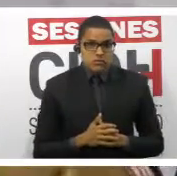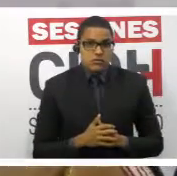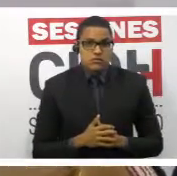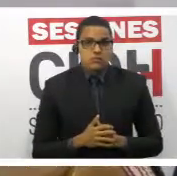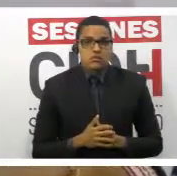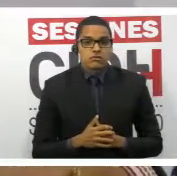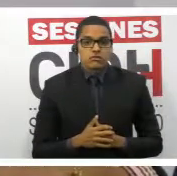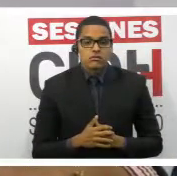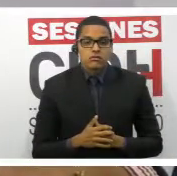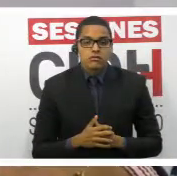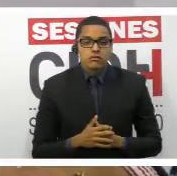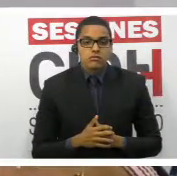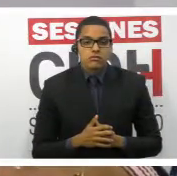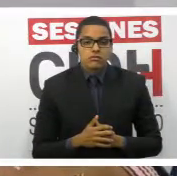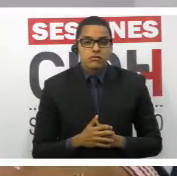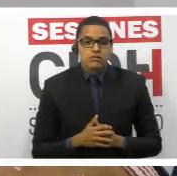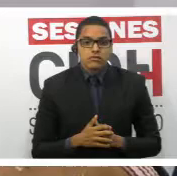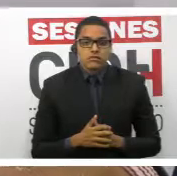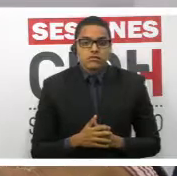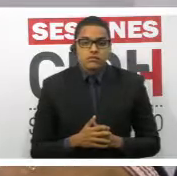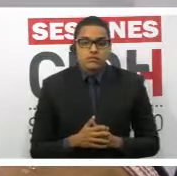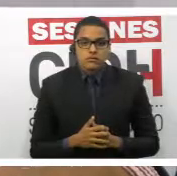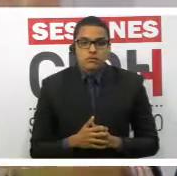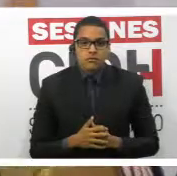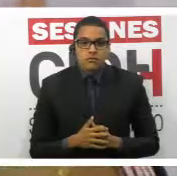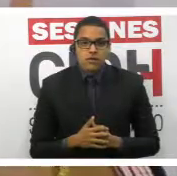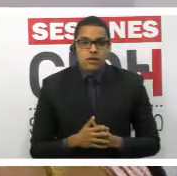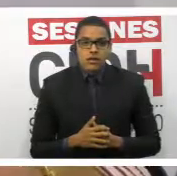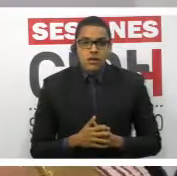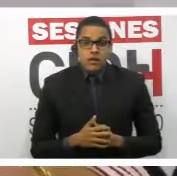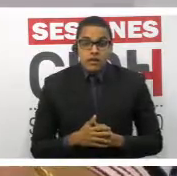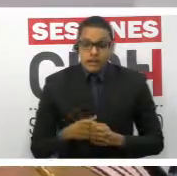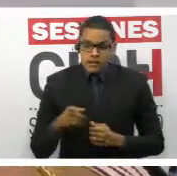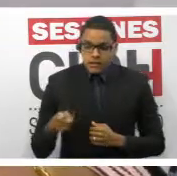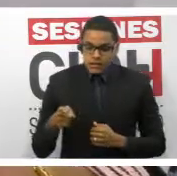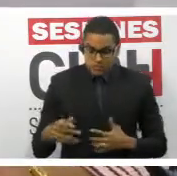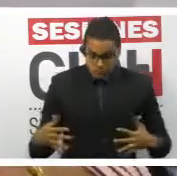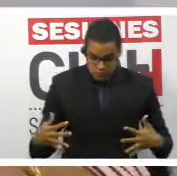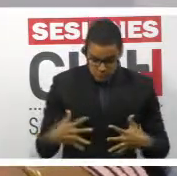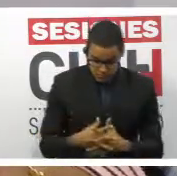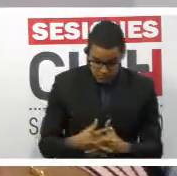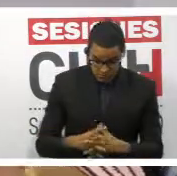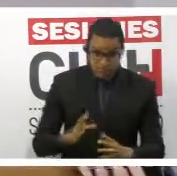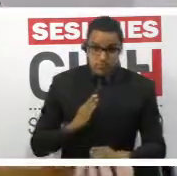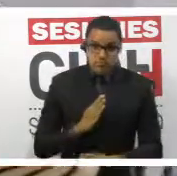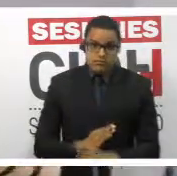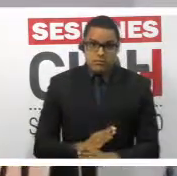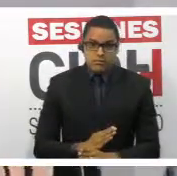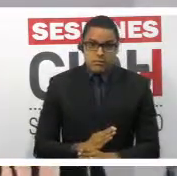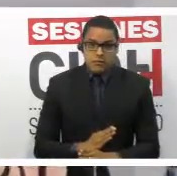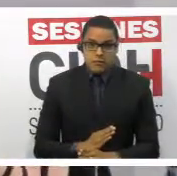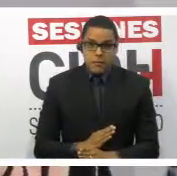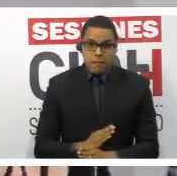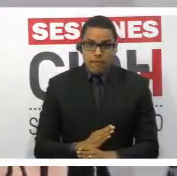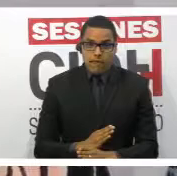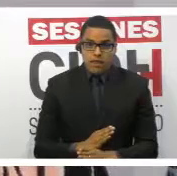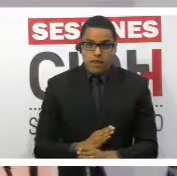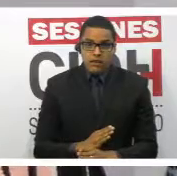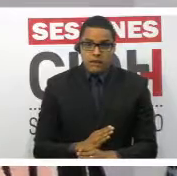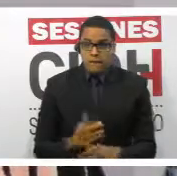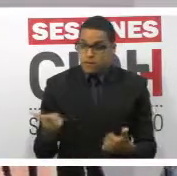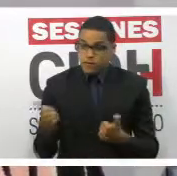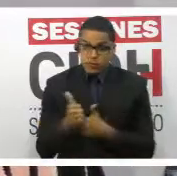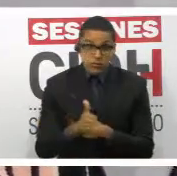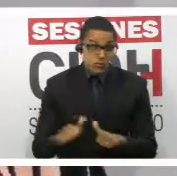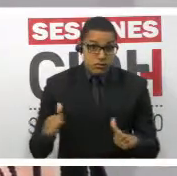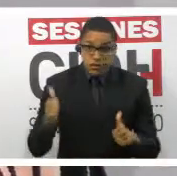la interrupción del embarazo aún en aquellas circunstancias en